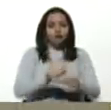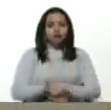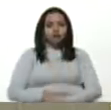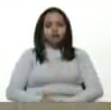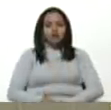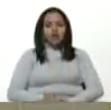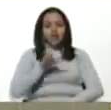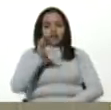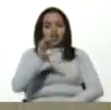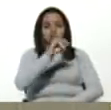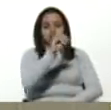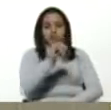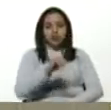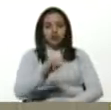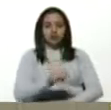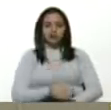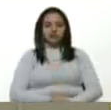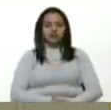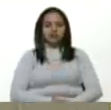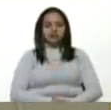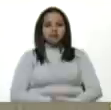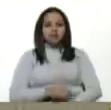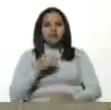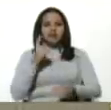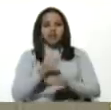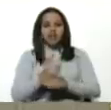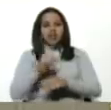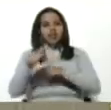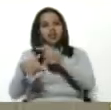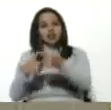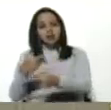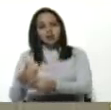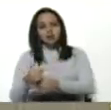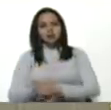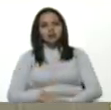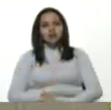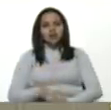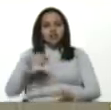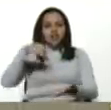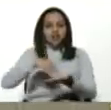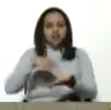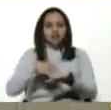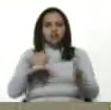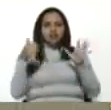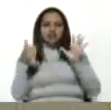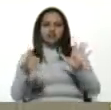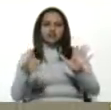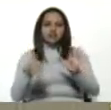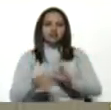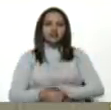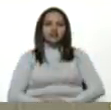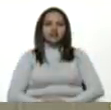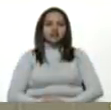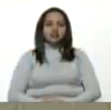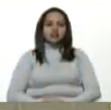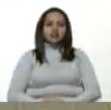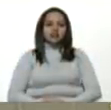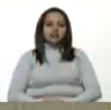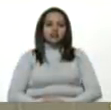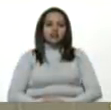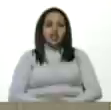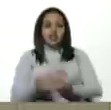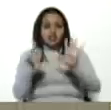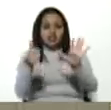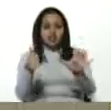Zulia. Bueno, luego nos trasladamos al estado Carabobo con 6 casos. Se trata de